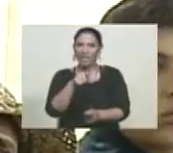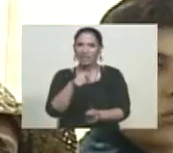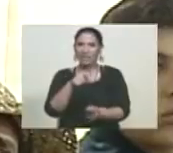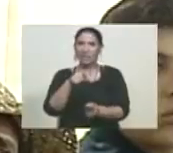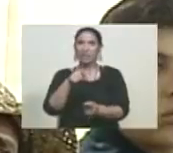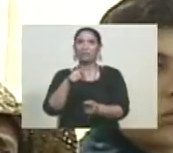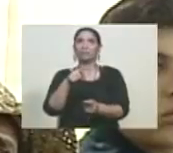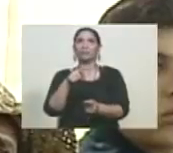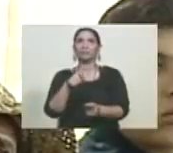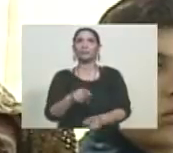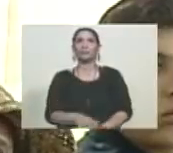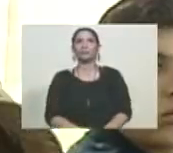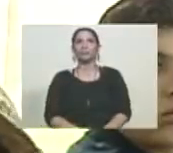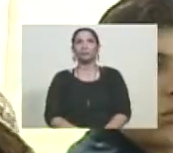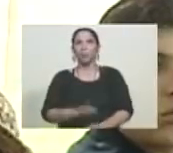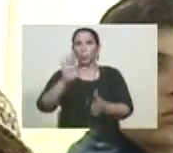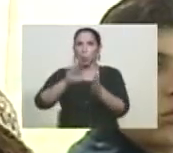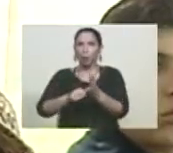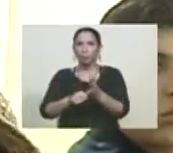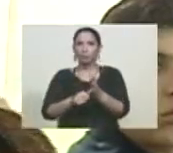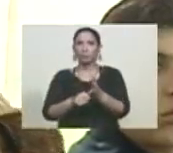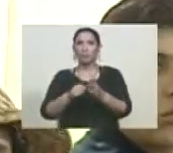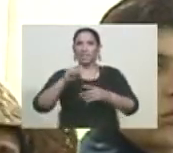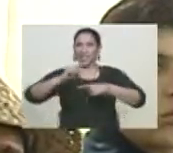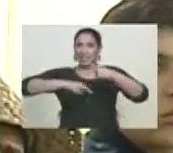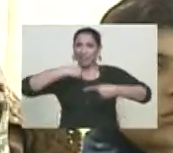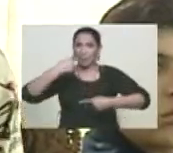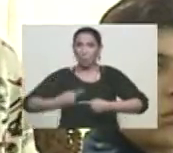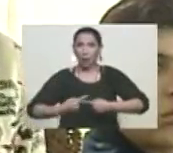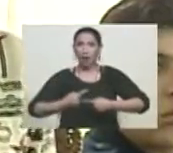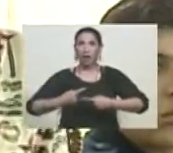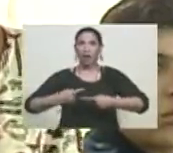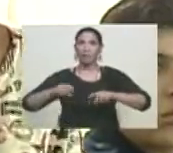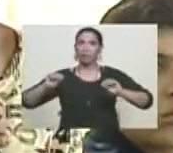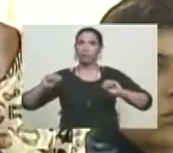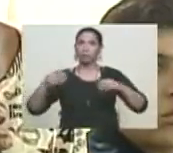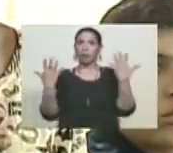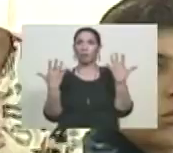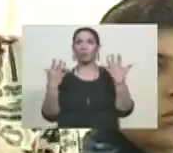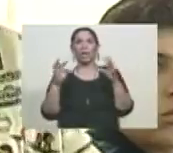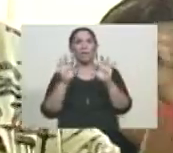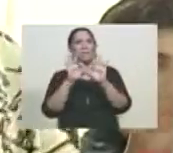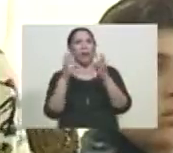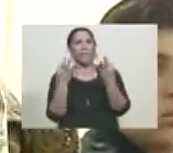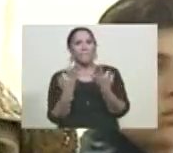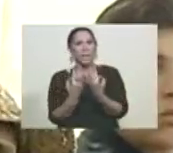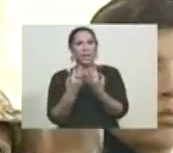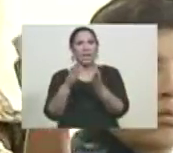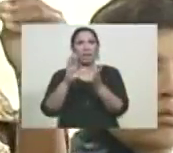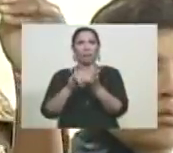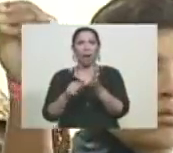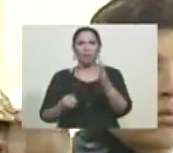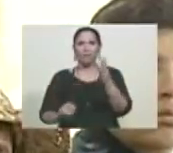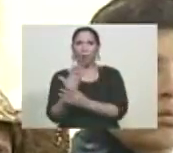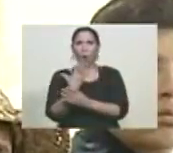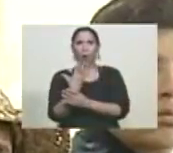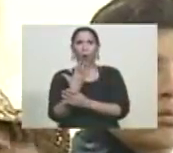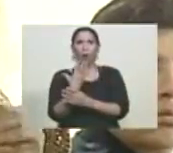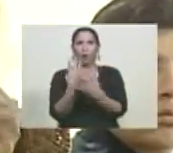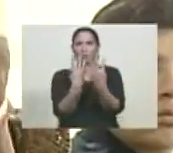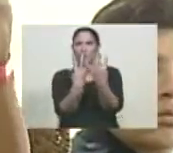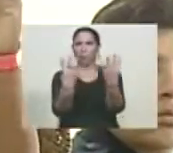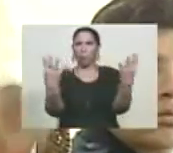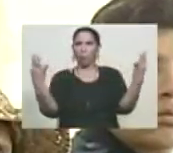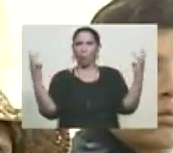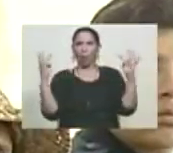desalojos. Y luego el rescate nos los quitan a la familia, donde el fondo está militarizado, debemos